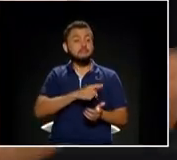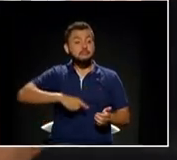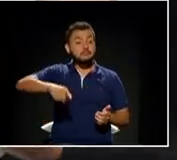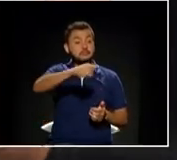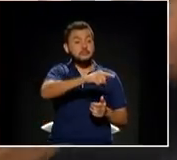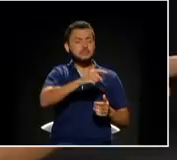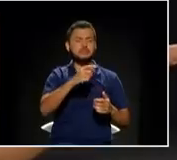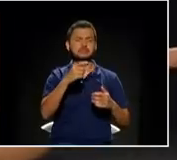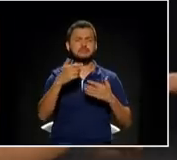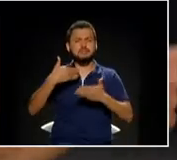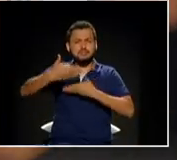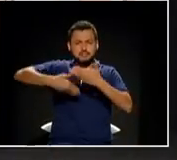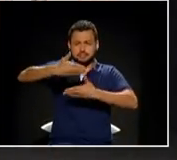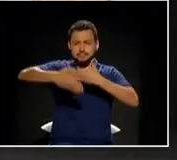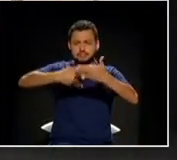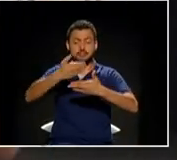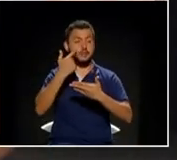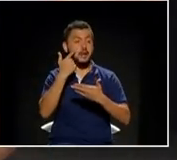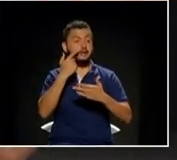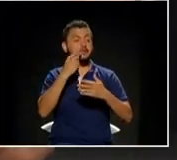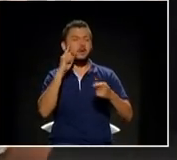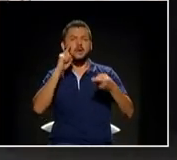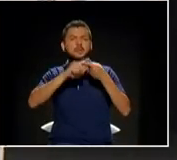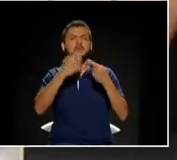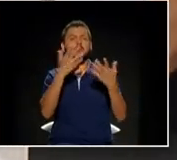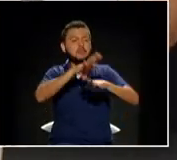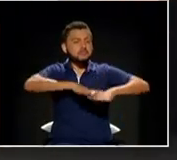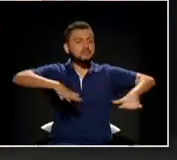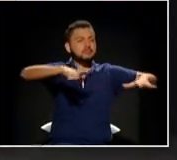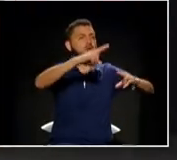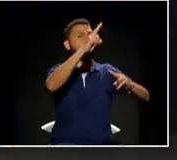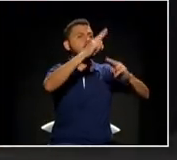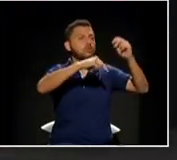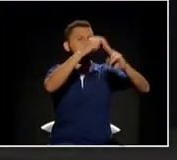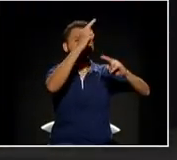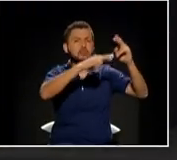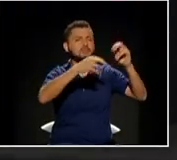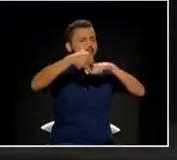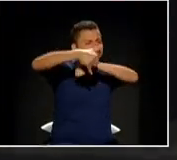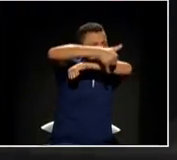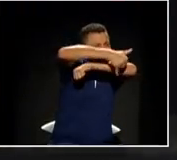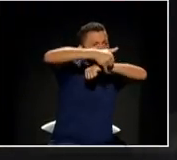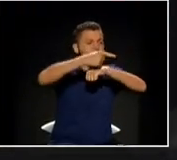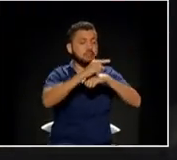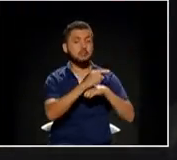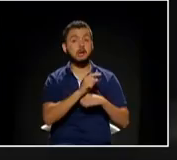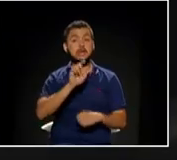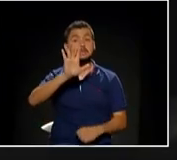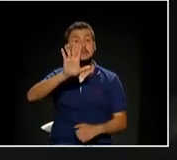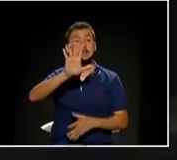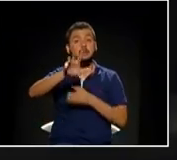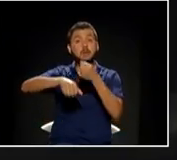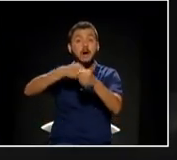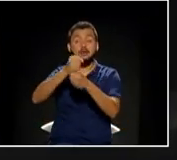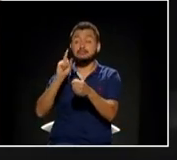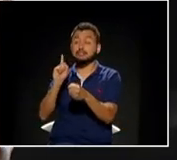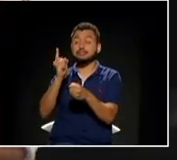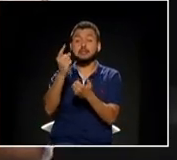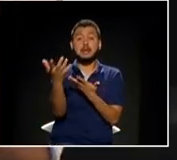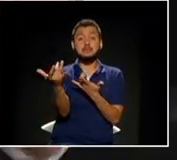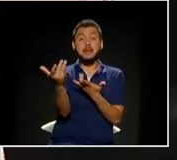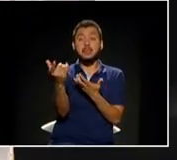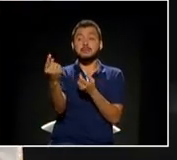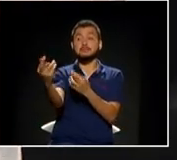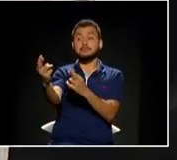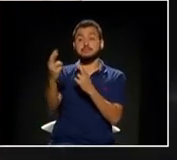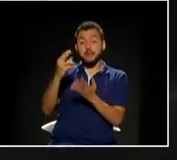máximo los permisos de construcción se estén dando en seis meses no cinco años como están demorando los planes parciales juntos necesitamos adicionalmente